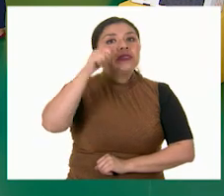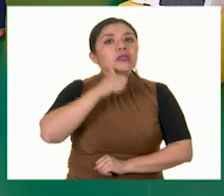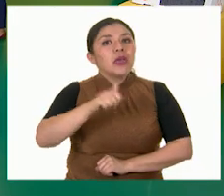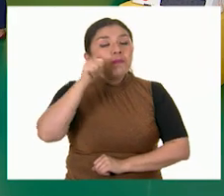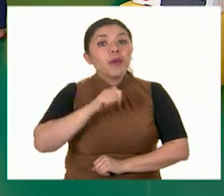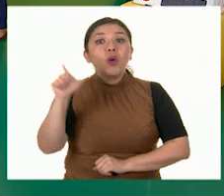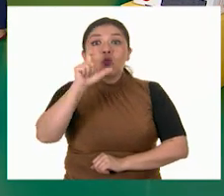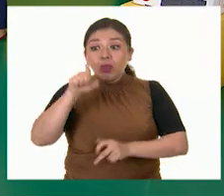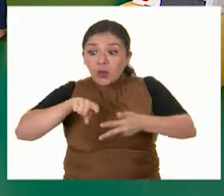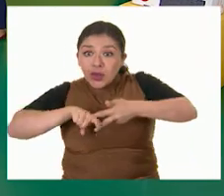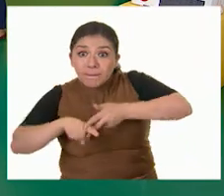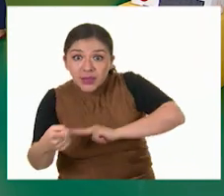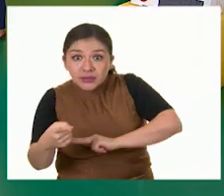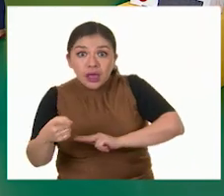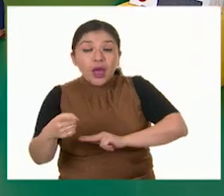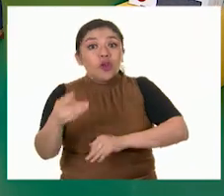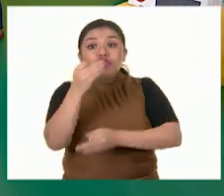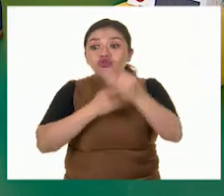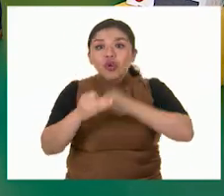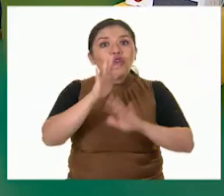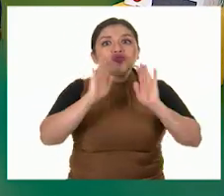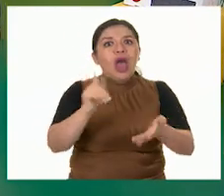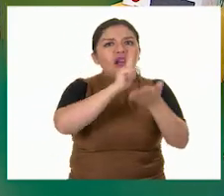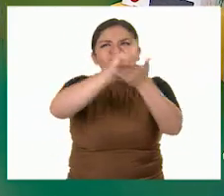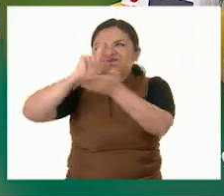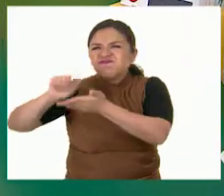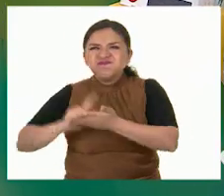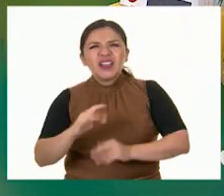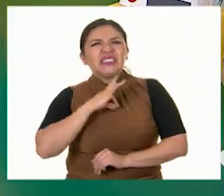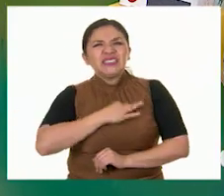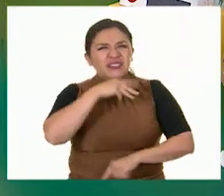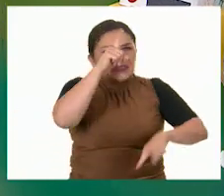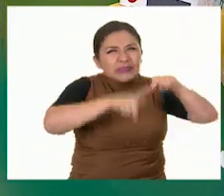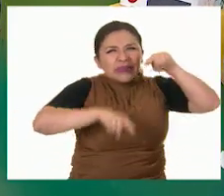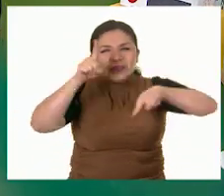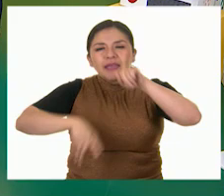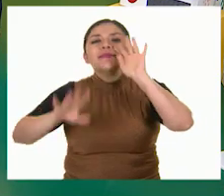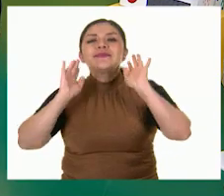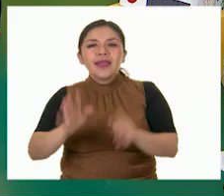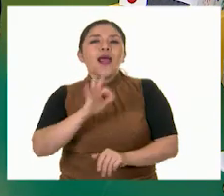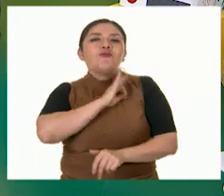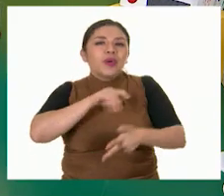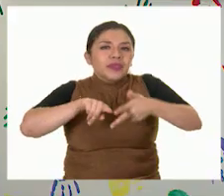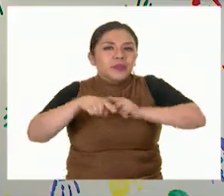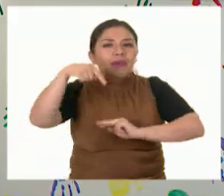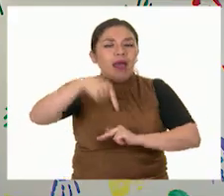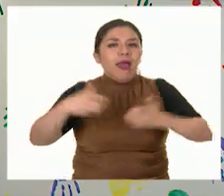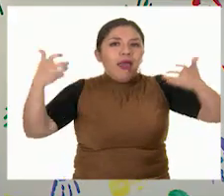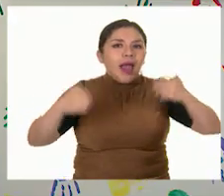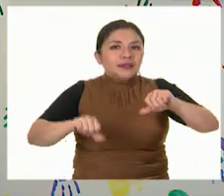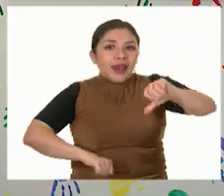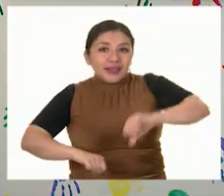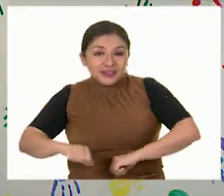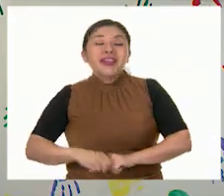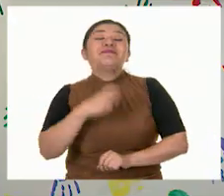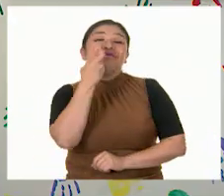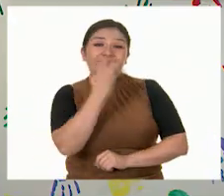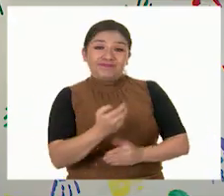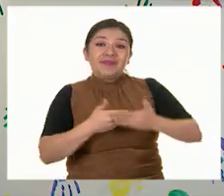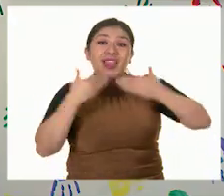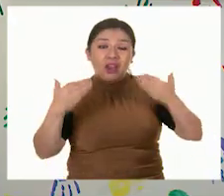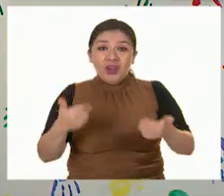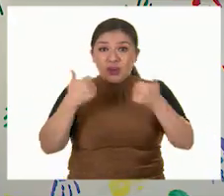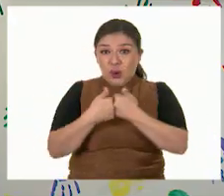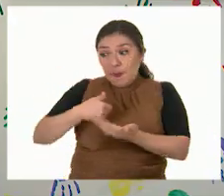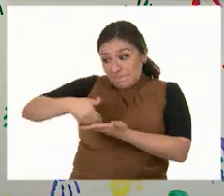siempre antes de comenzar ya todo está totalmente desinfectado y listo para que podamos comenzar a trabajar. Y ahora con esta